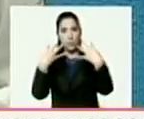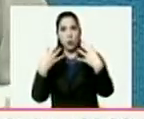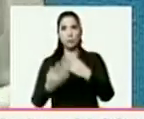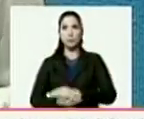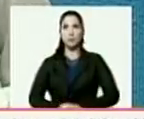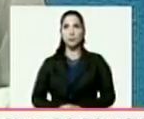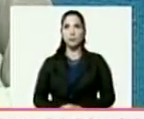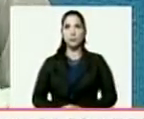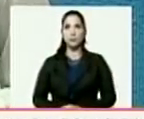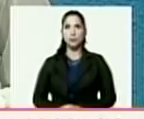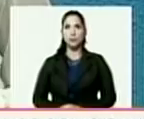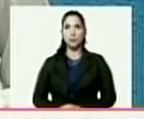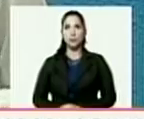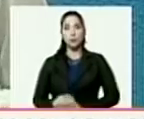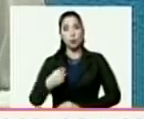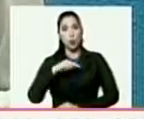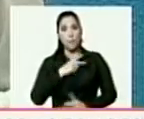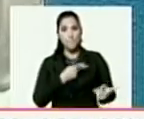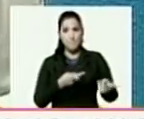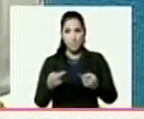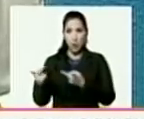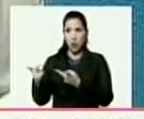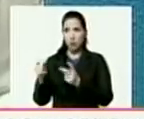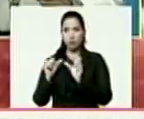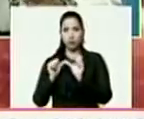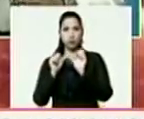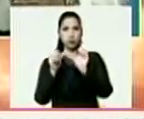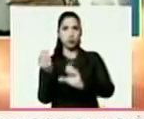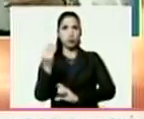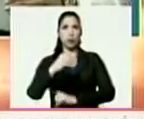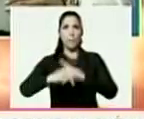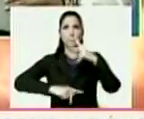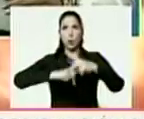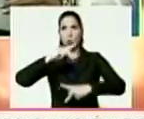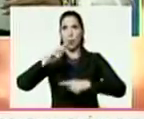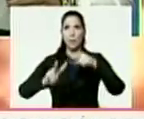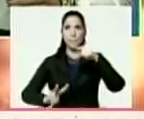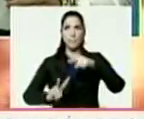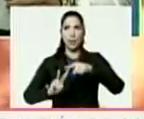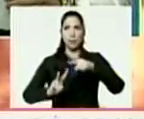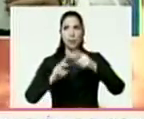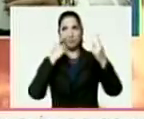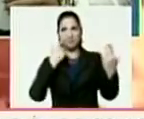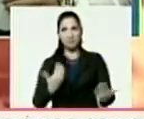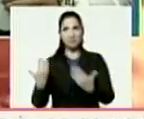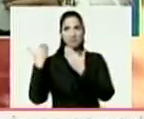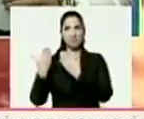audiencia y por supuesto los invitamos a que se mantengan con más de la programación de venezolana de televisión adelante